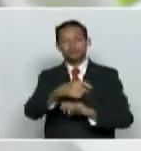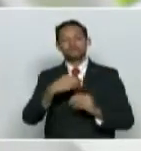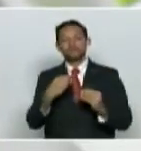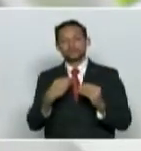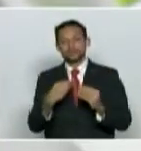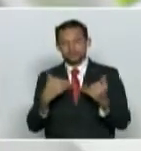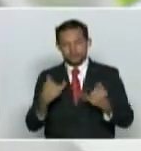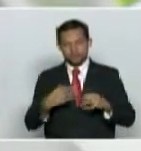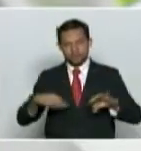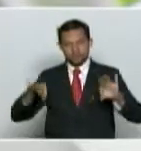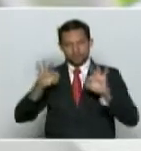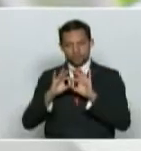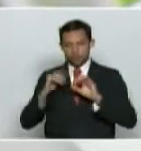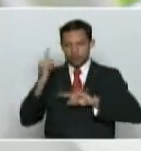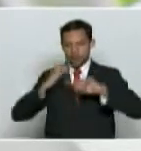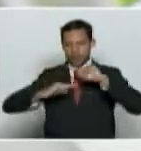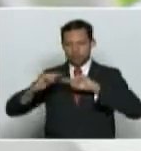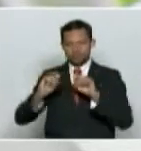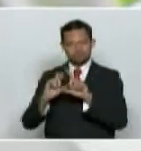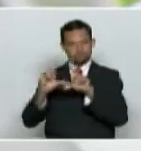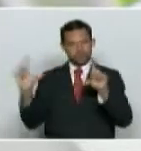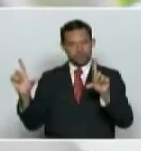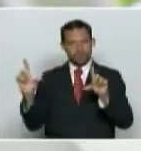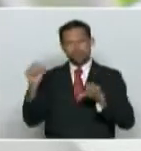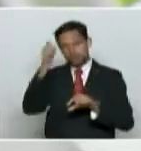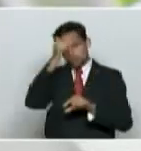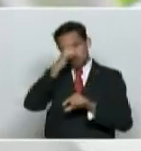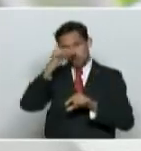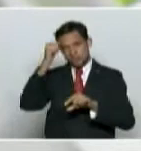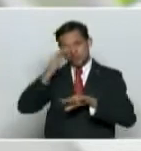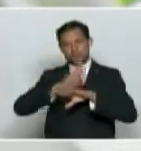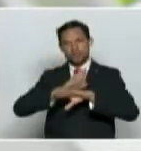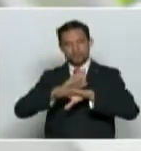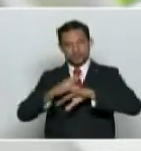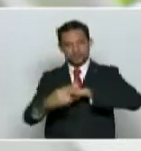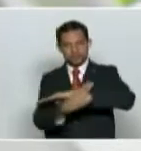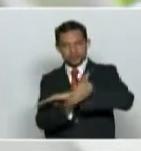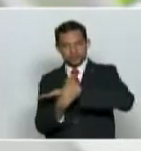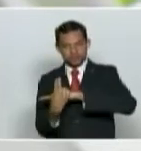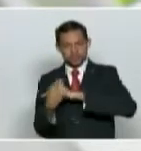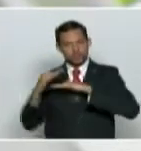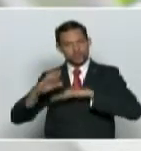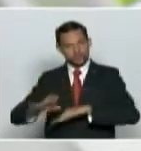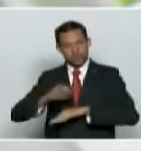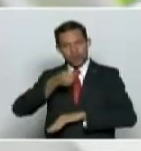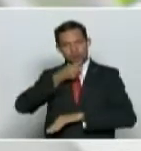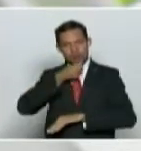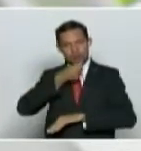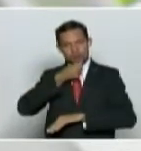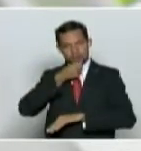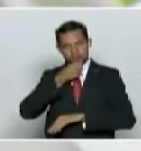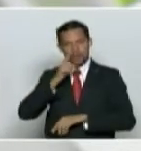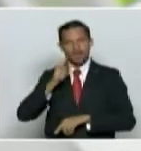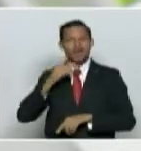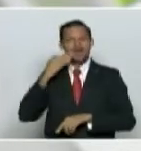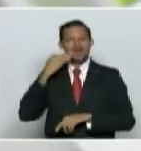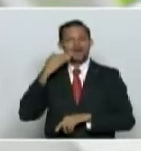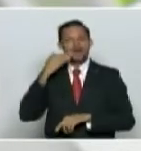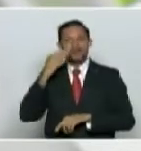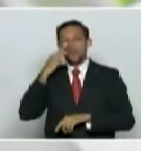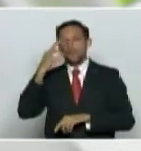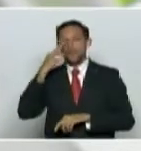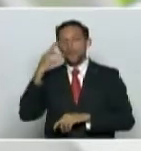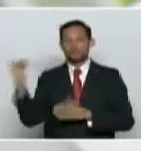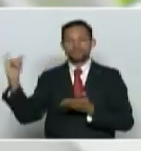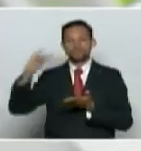trata de una gran ventana musical que trae artistas de todas partes, como es el caso de Fabián Herrera, quien viajó desde Nueva York. Mi nombre